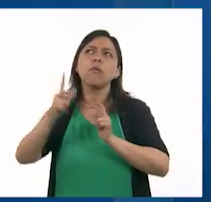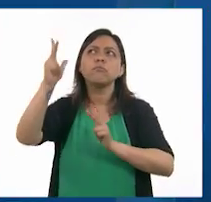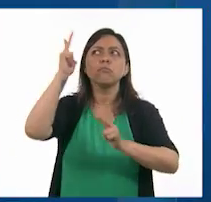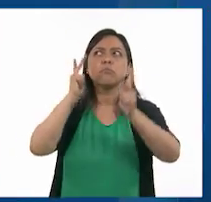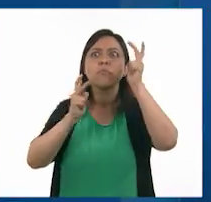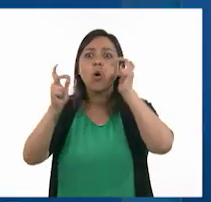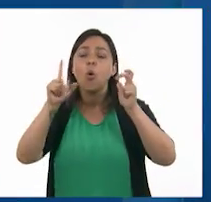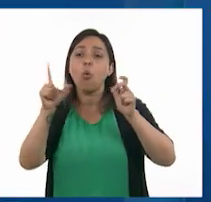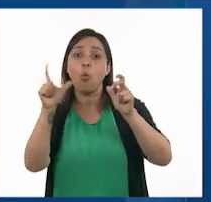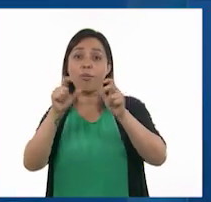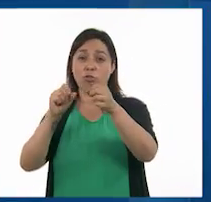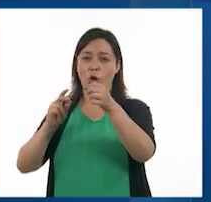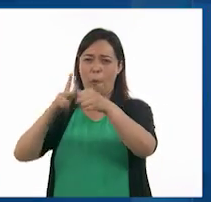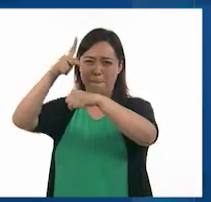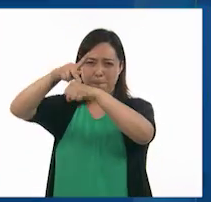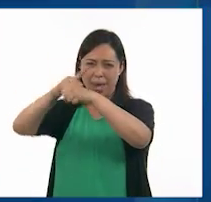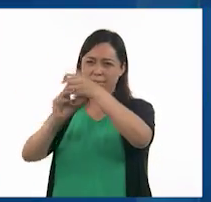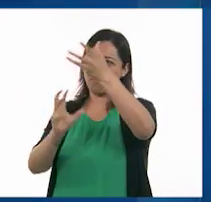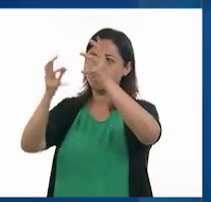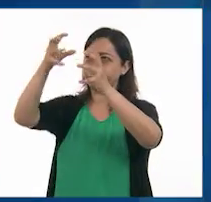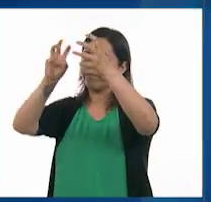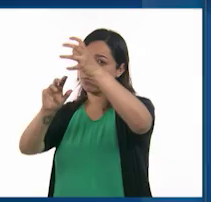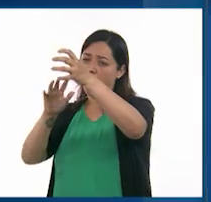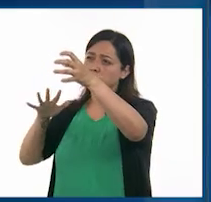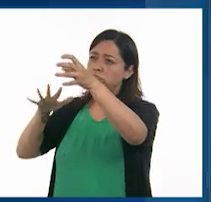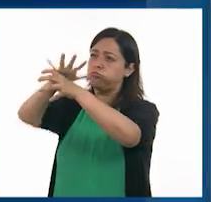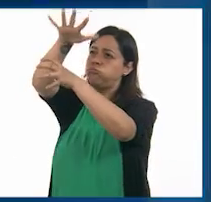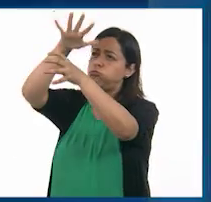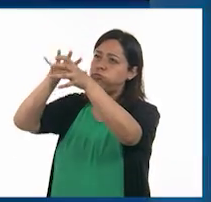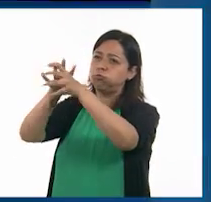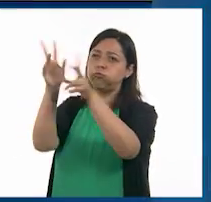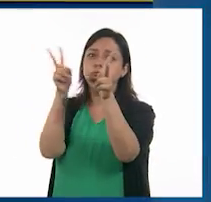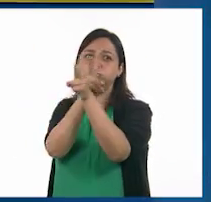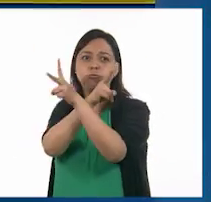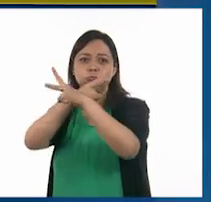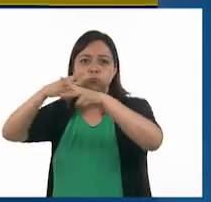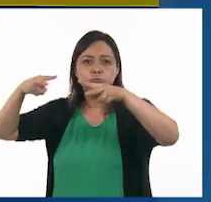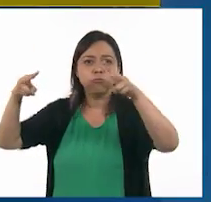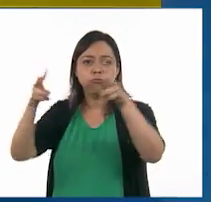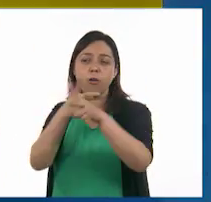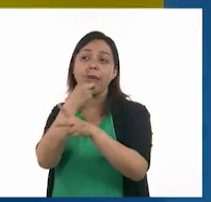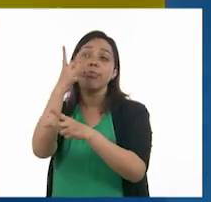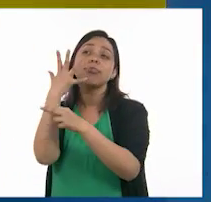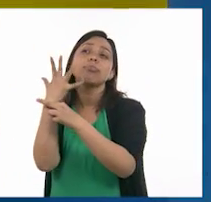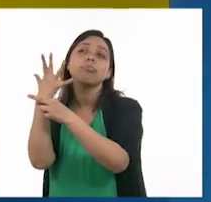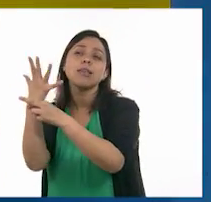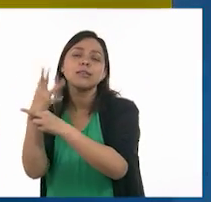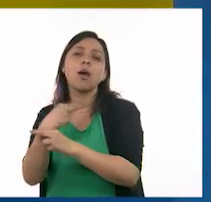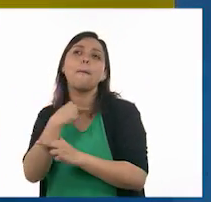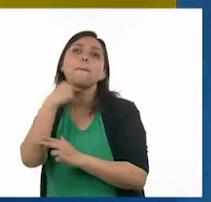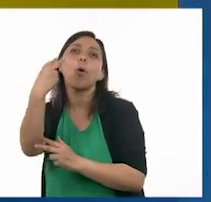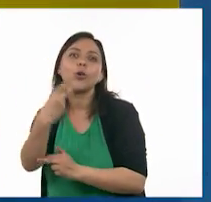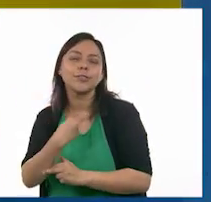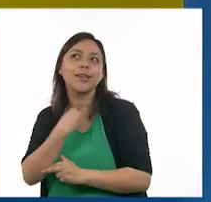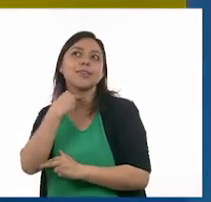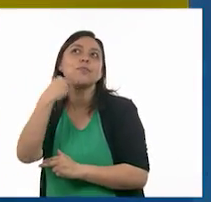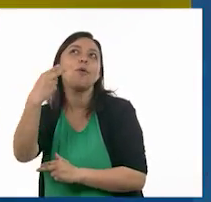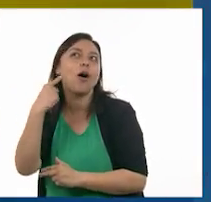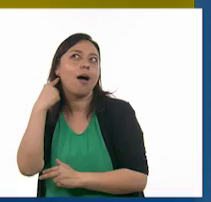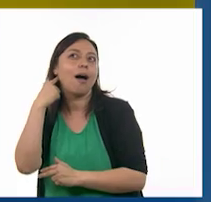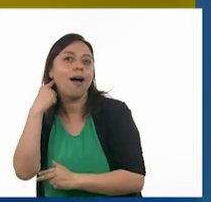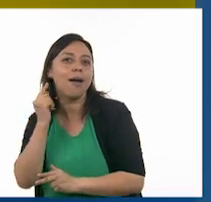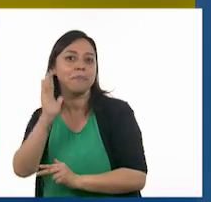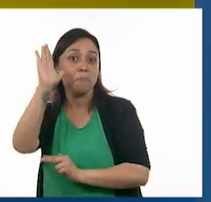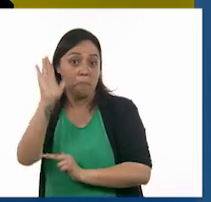cuando el viento choca con estas formaciones rocosas, que muchas veces dicen parecen voces.